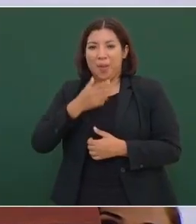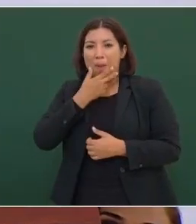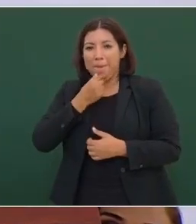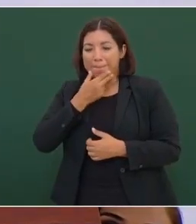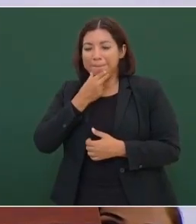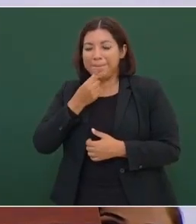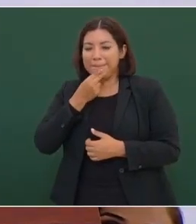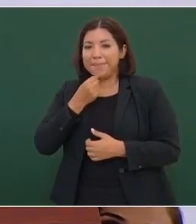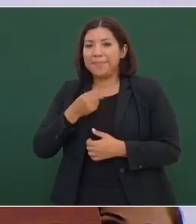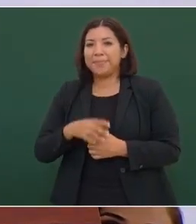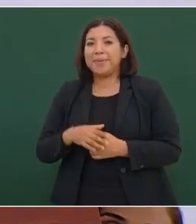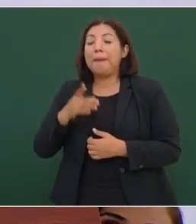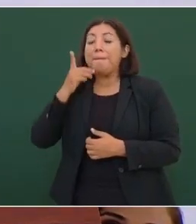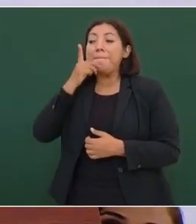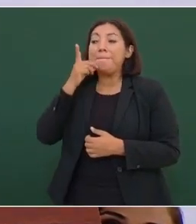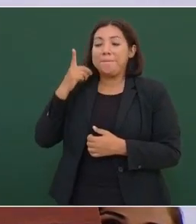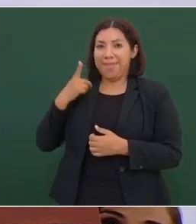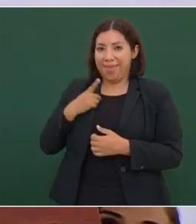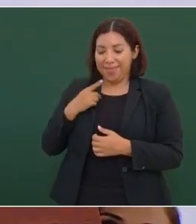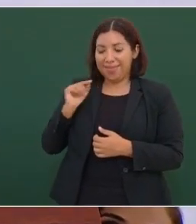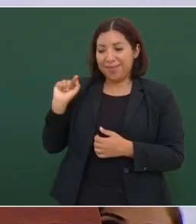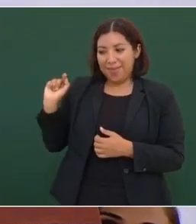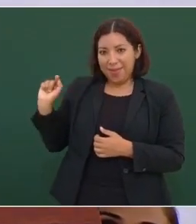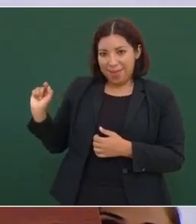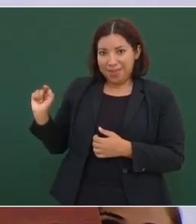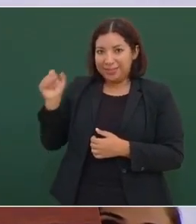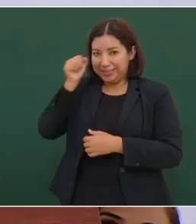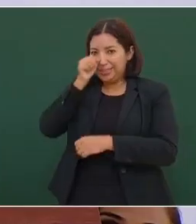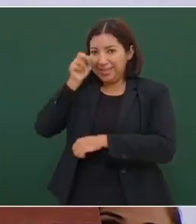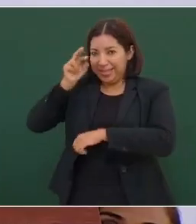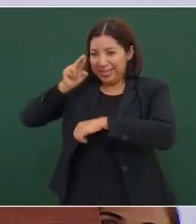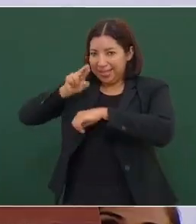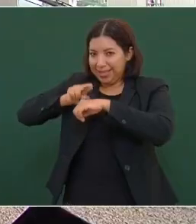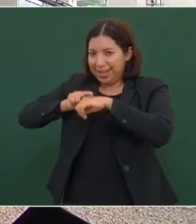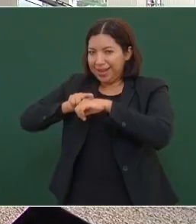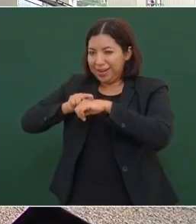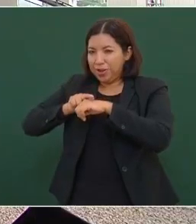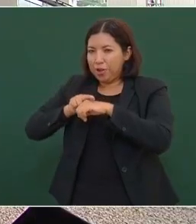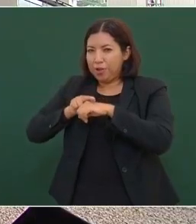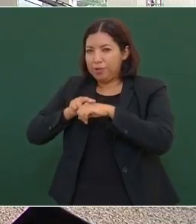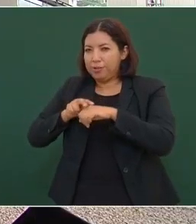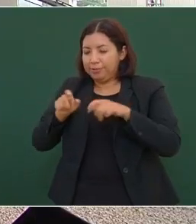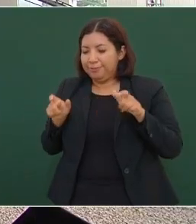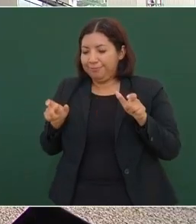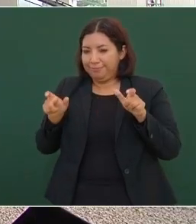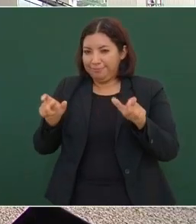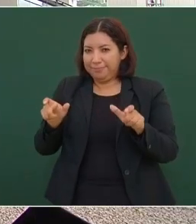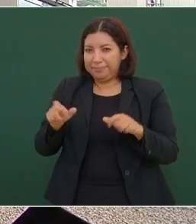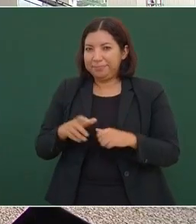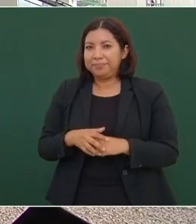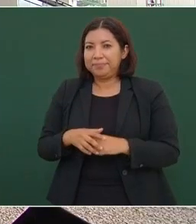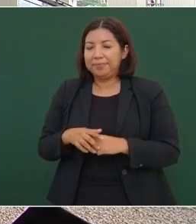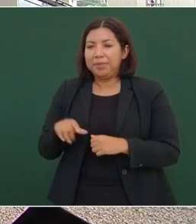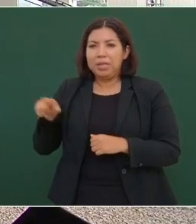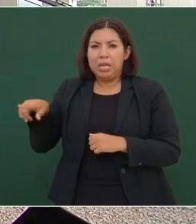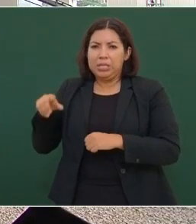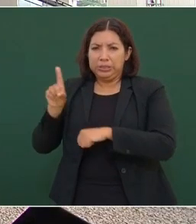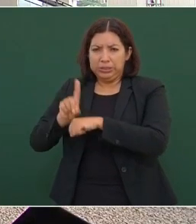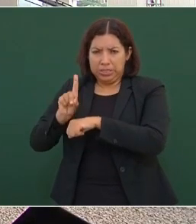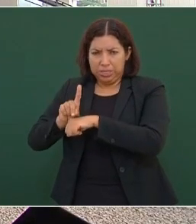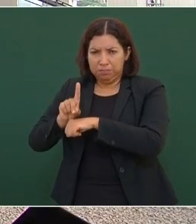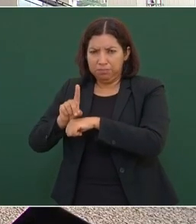de seguridad todos los días, porque vemos todo lo que pasa en las últimas 24 horas en el